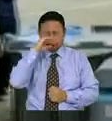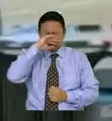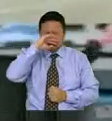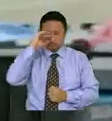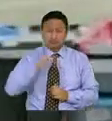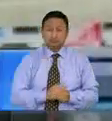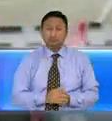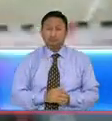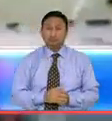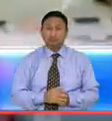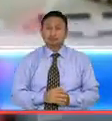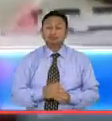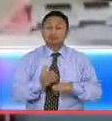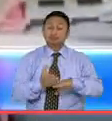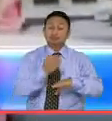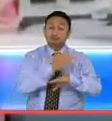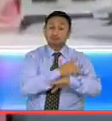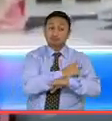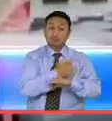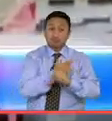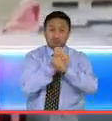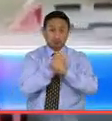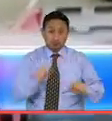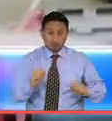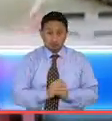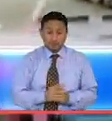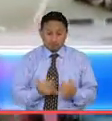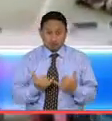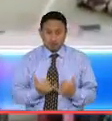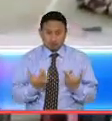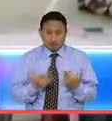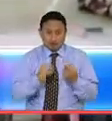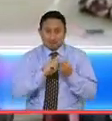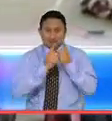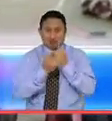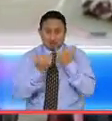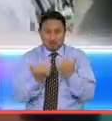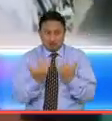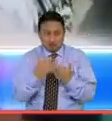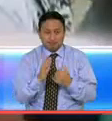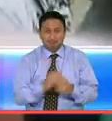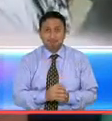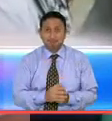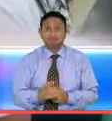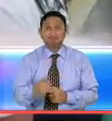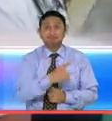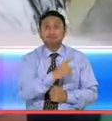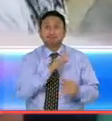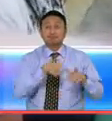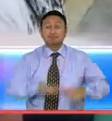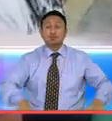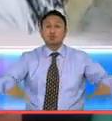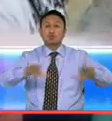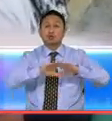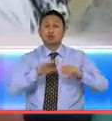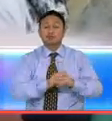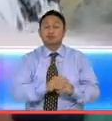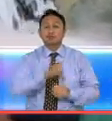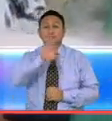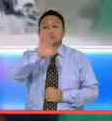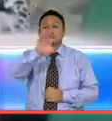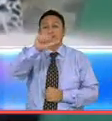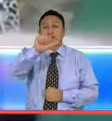Lo que hasta hace algunos meses se creía imposible, hoy se convierte en una realidad. Y es que hasta la zona intangible, Tagaeri